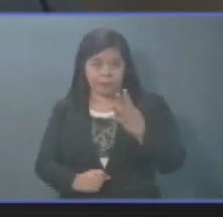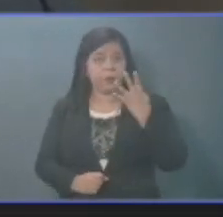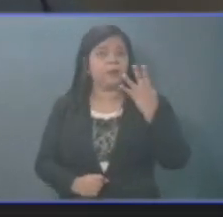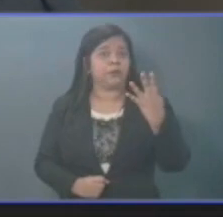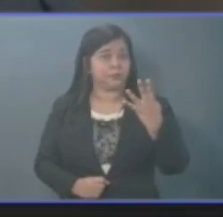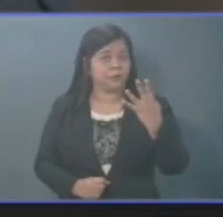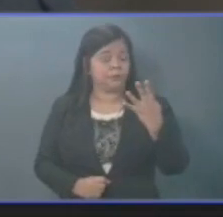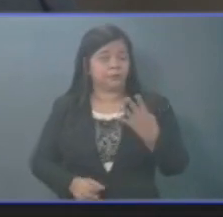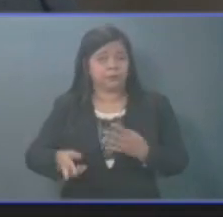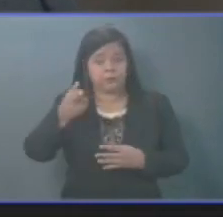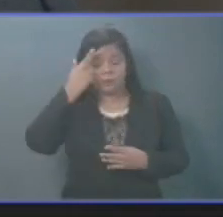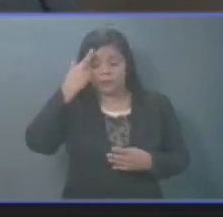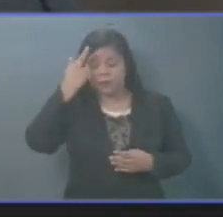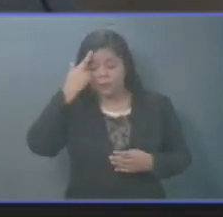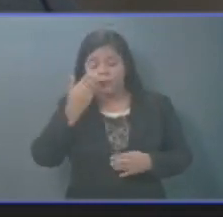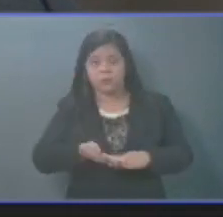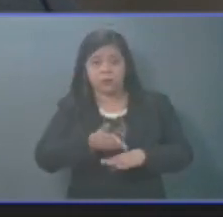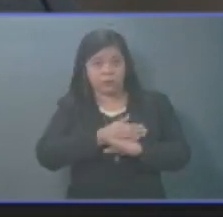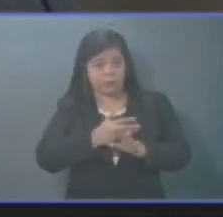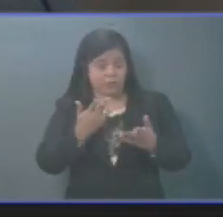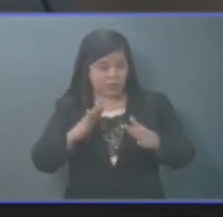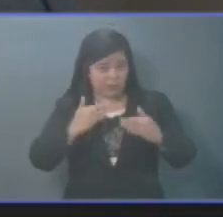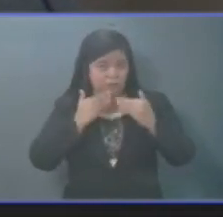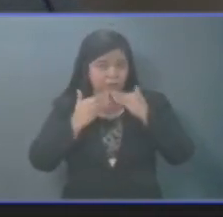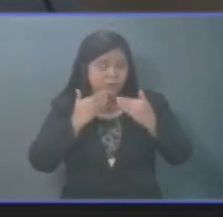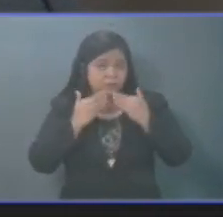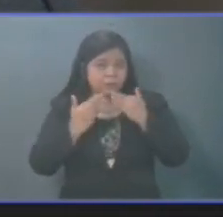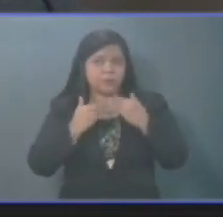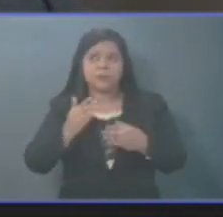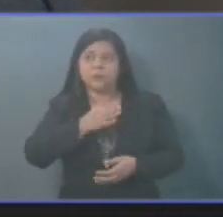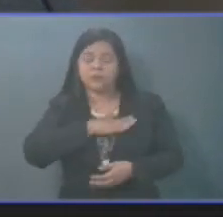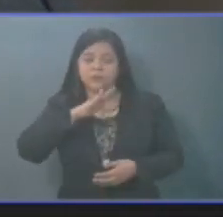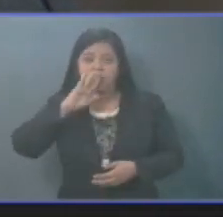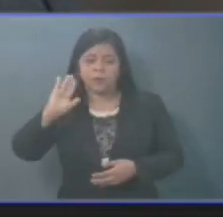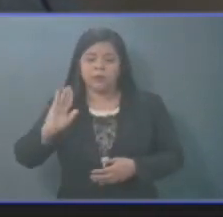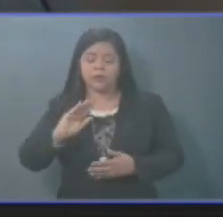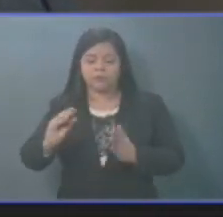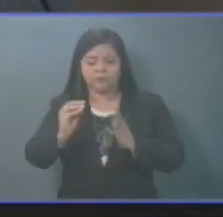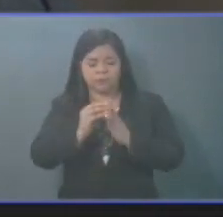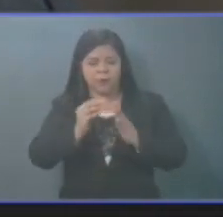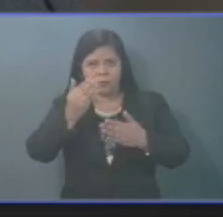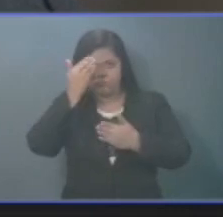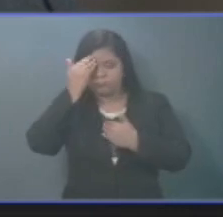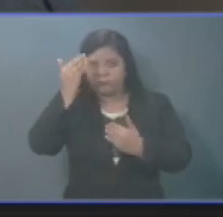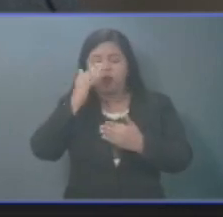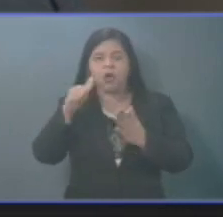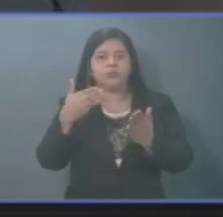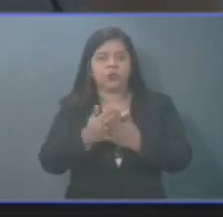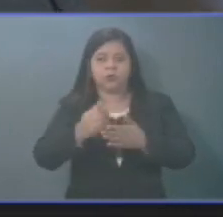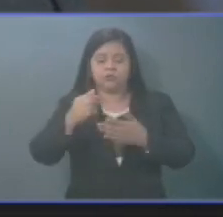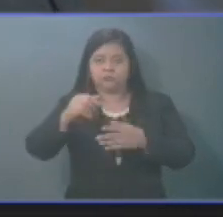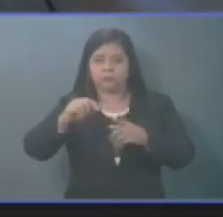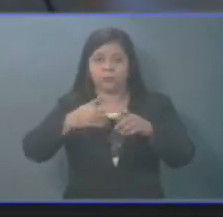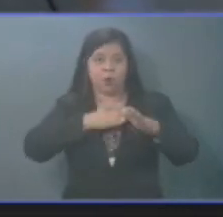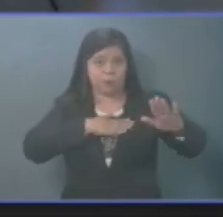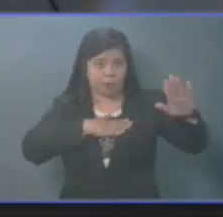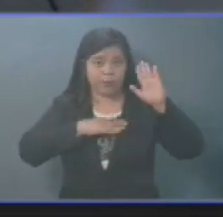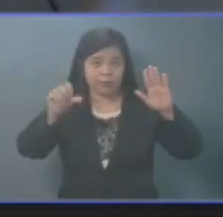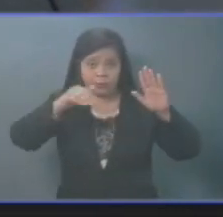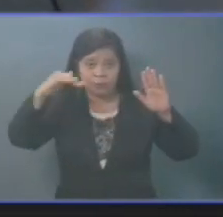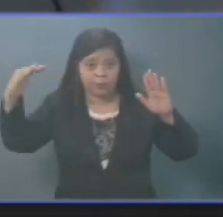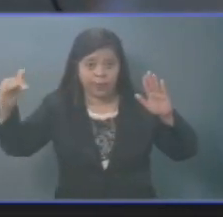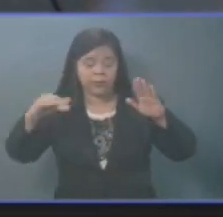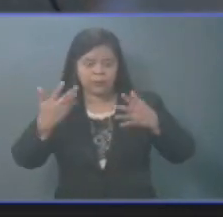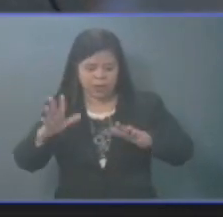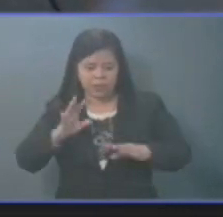razón de lo antes expuesto y en cumplimiento a los compromisos internacionales ya mencionados, es procedente